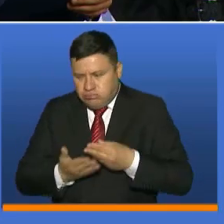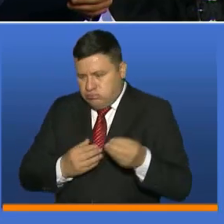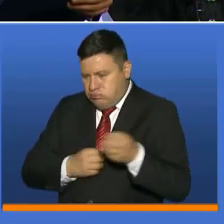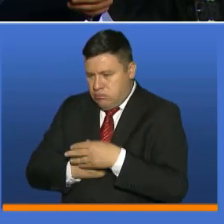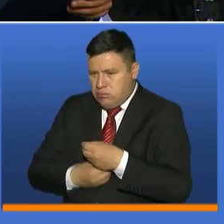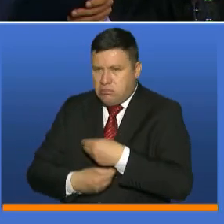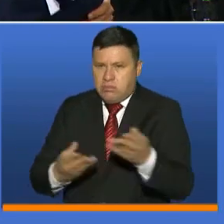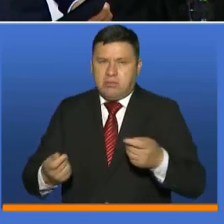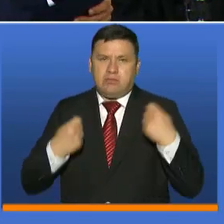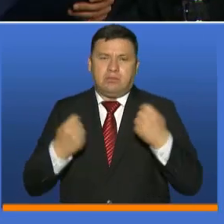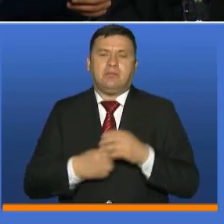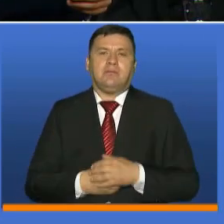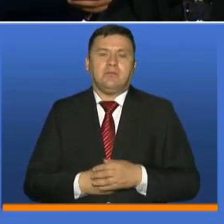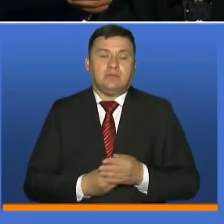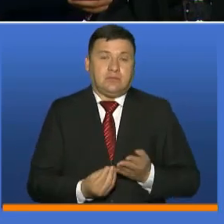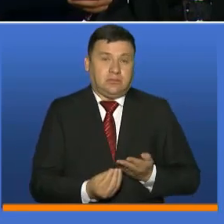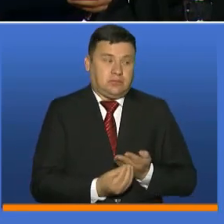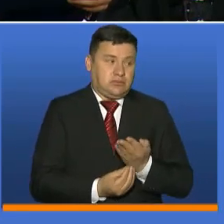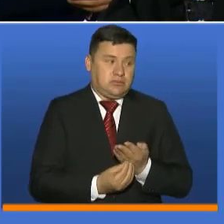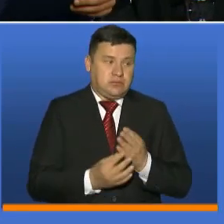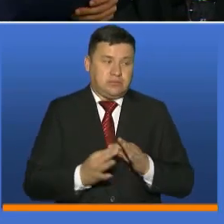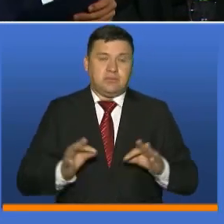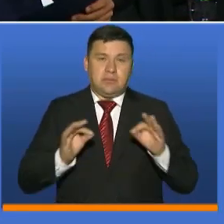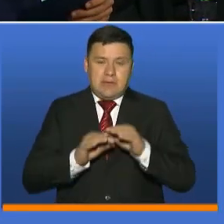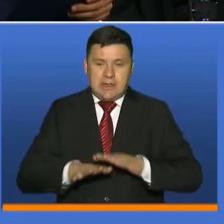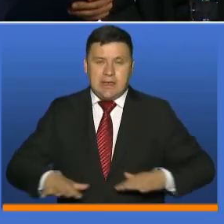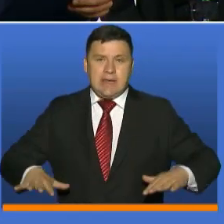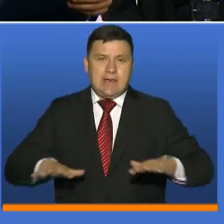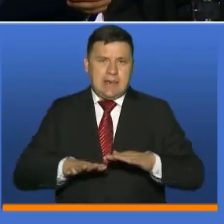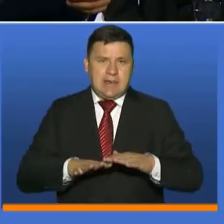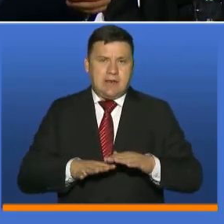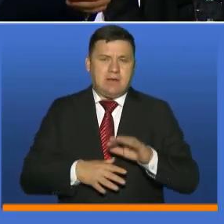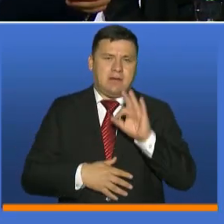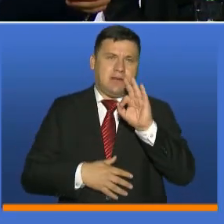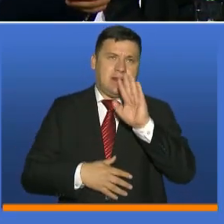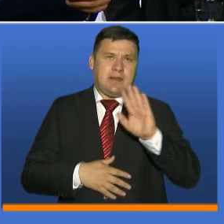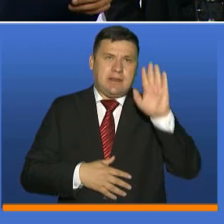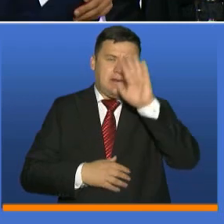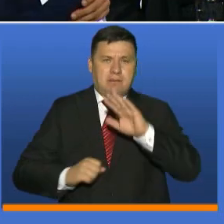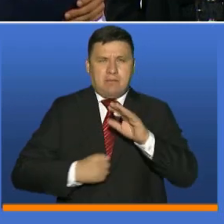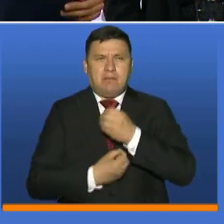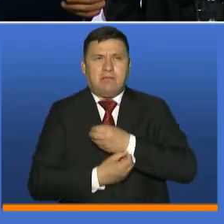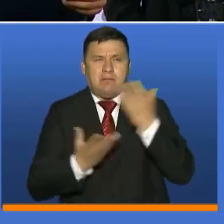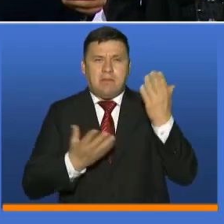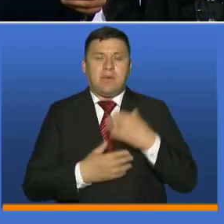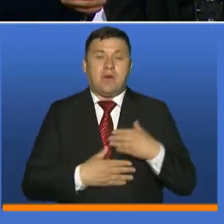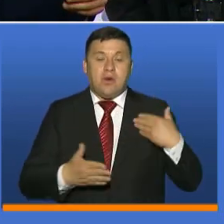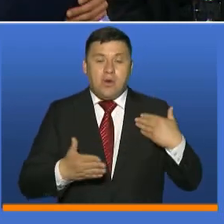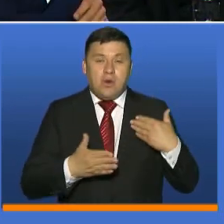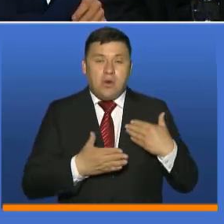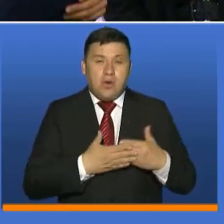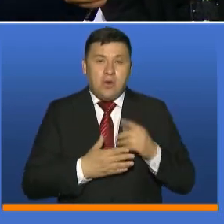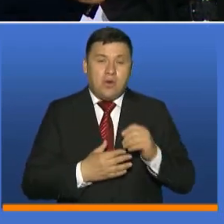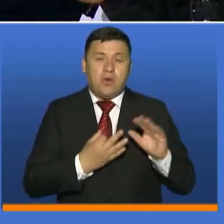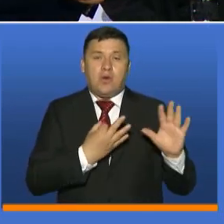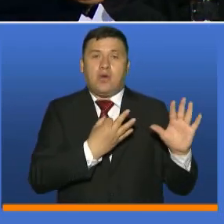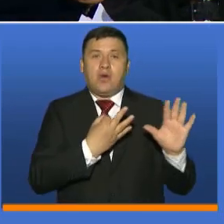La consejería tiene a cargo el despacho de mercados en 13 departamentos, y hasta hoy hemos entregado